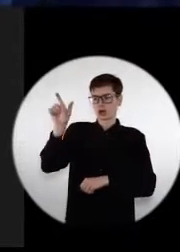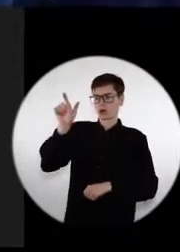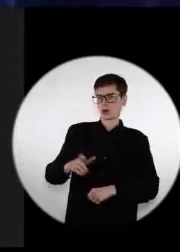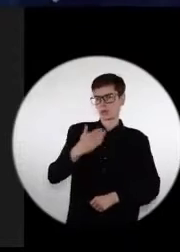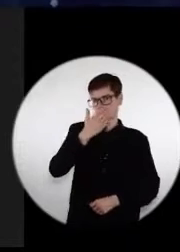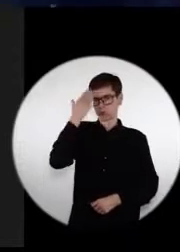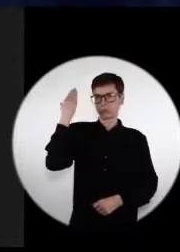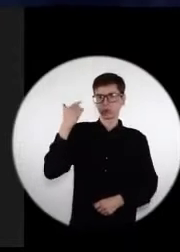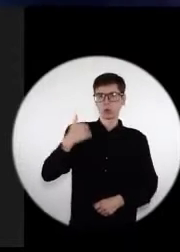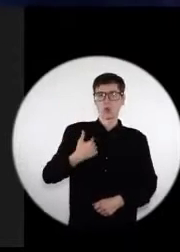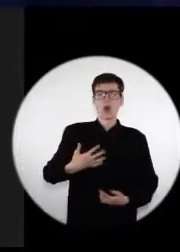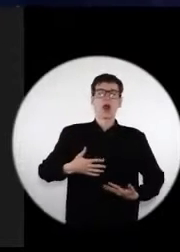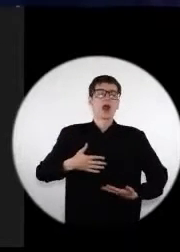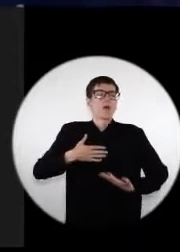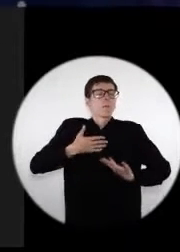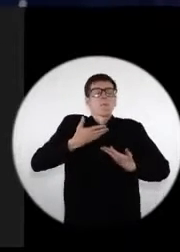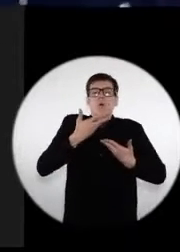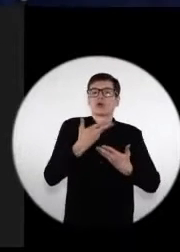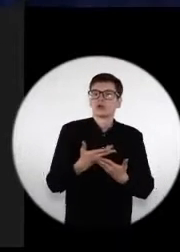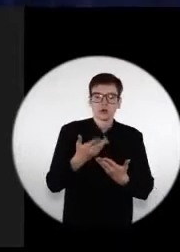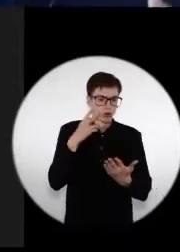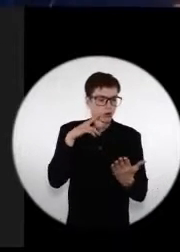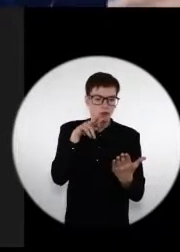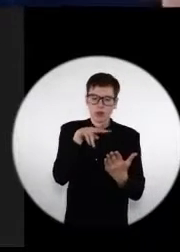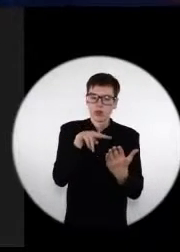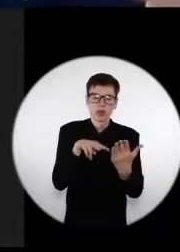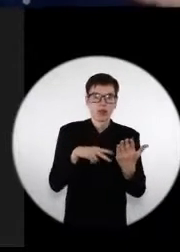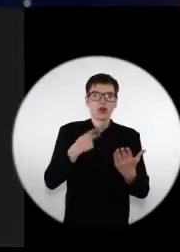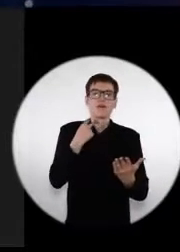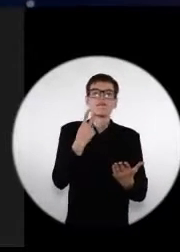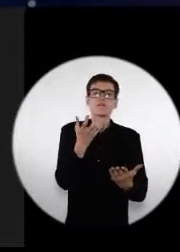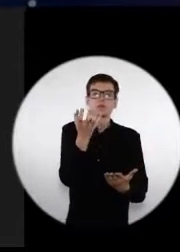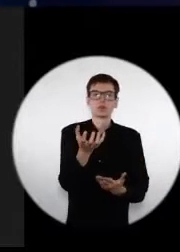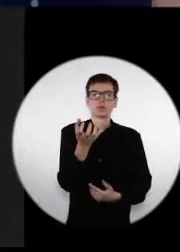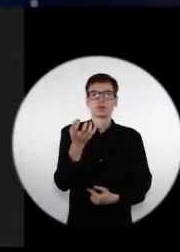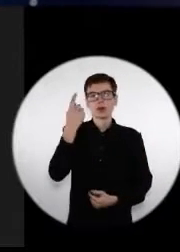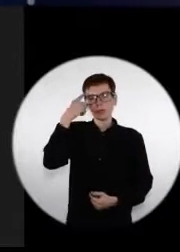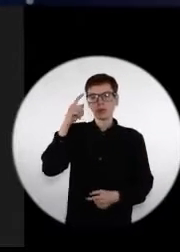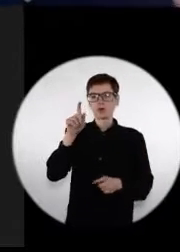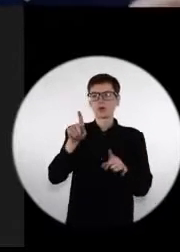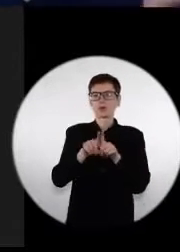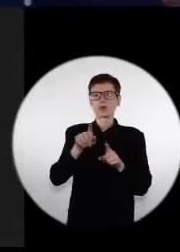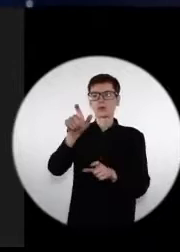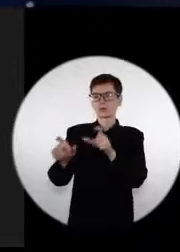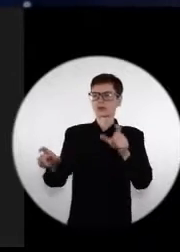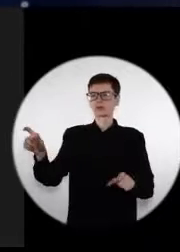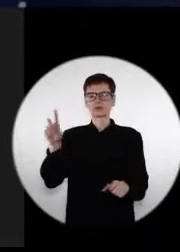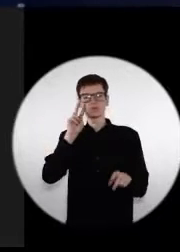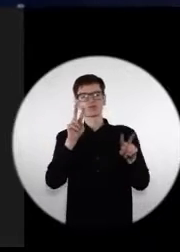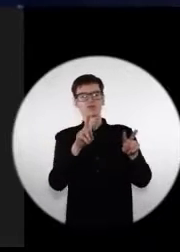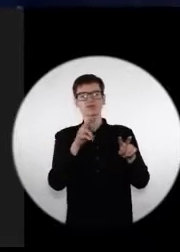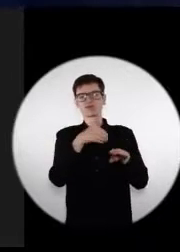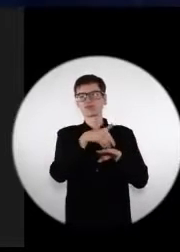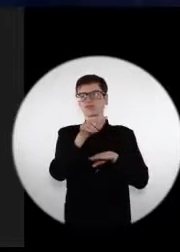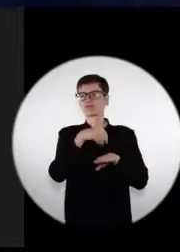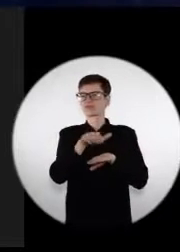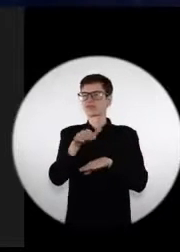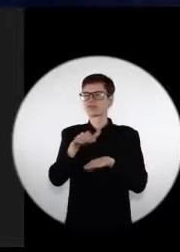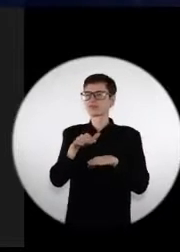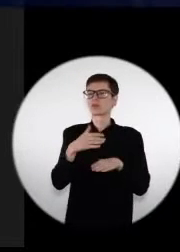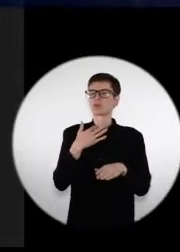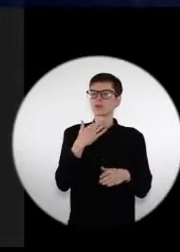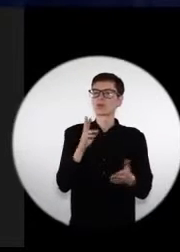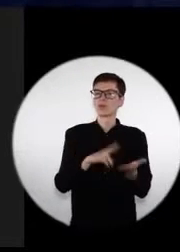así vamos fue una interpretación vamos con un actor que te haga así como todo que sea una emocionalidad porque